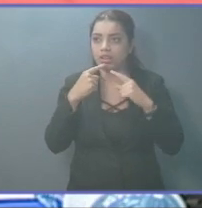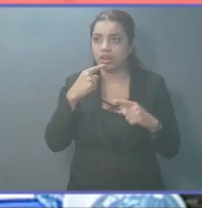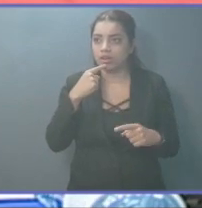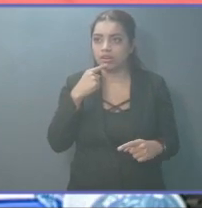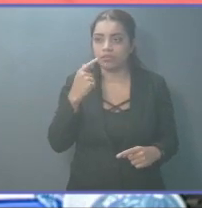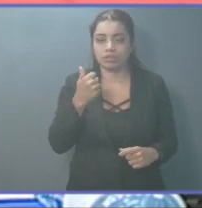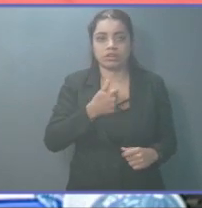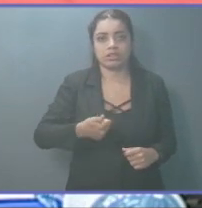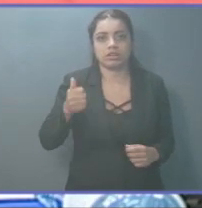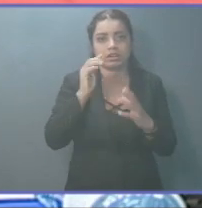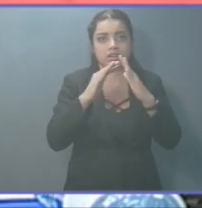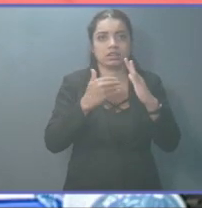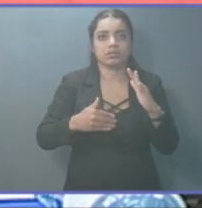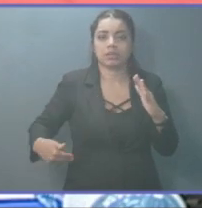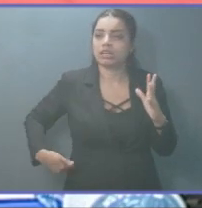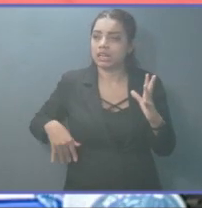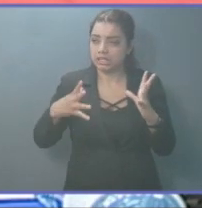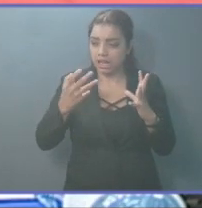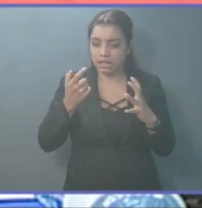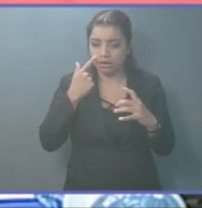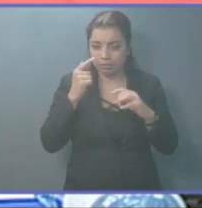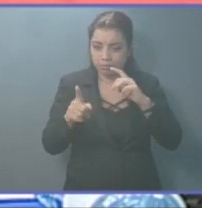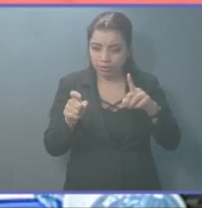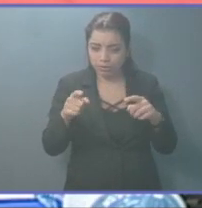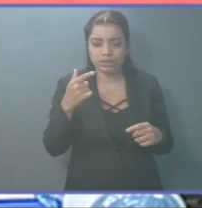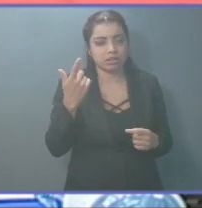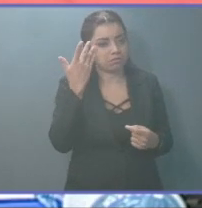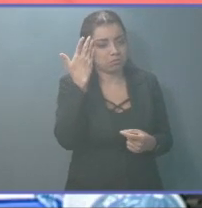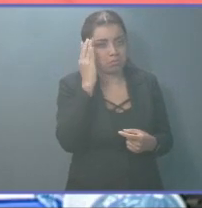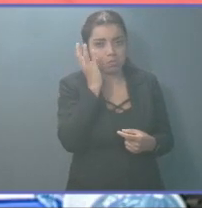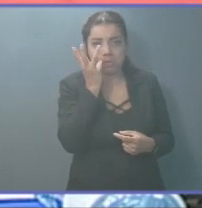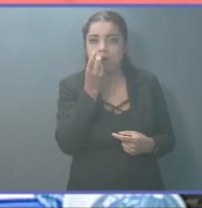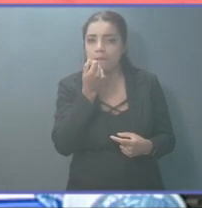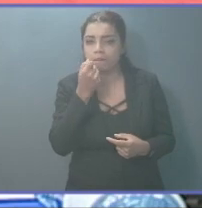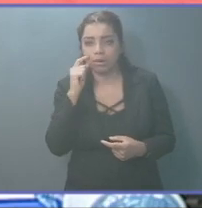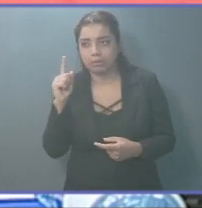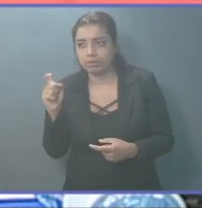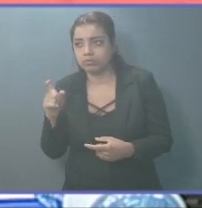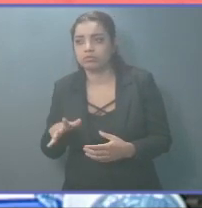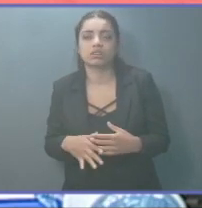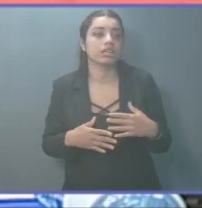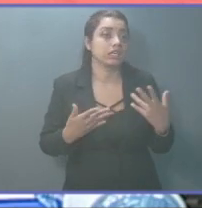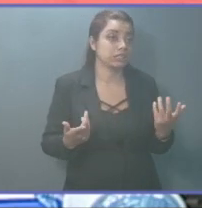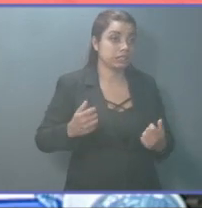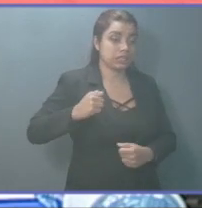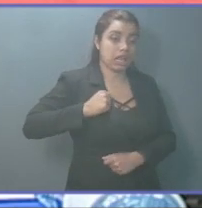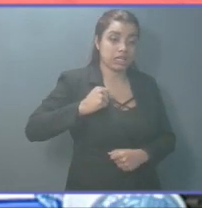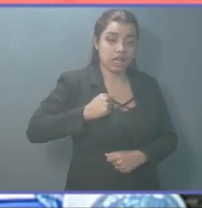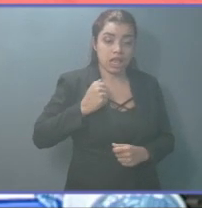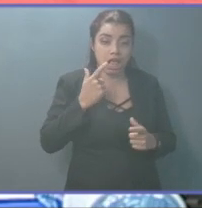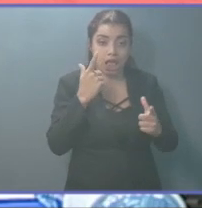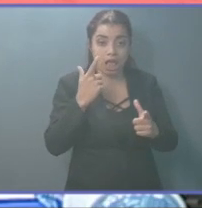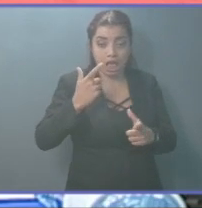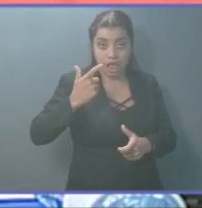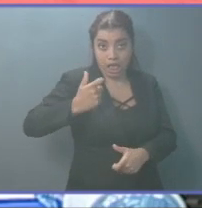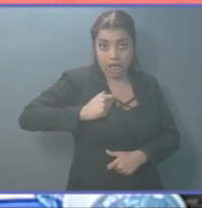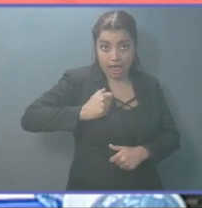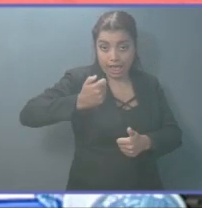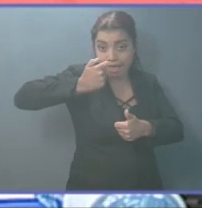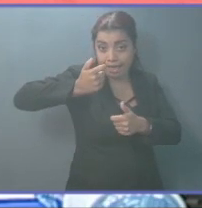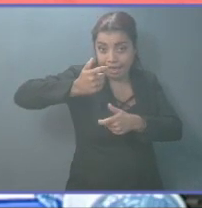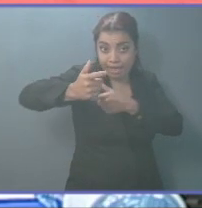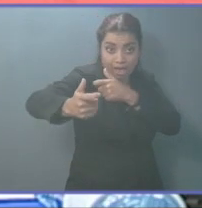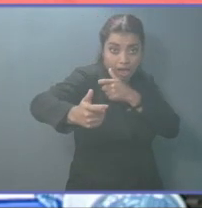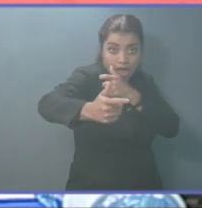Presidencial. Y respecto a que si las armas tenían balas o no